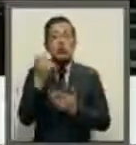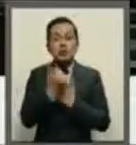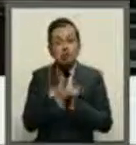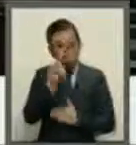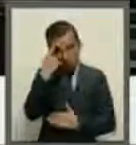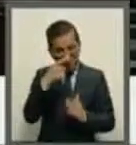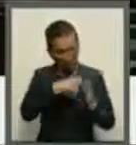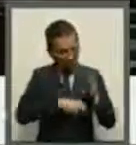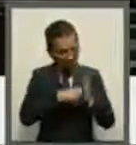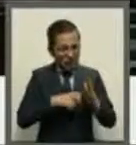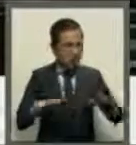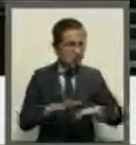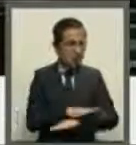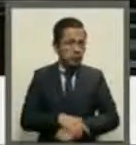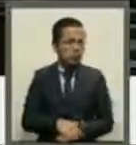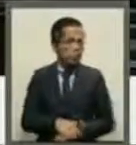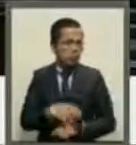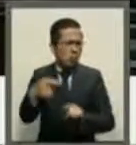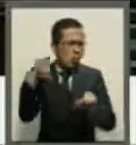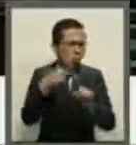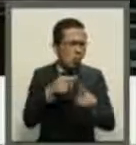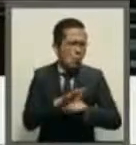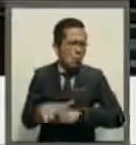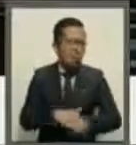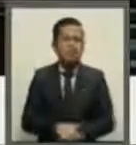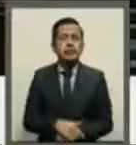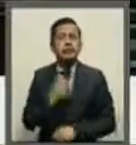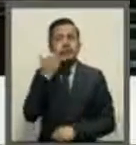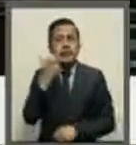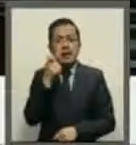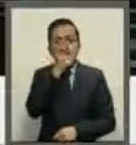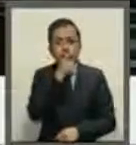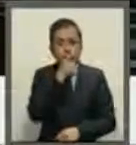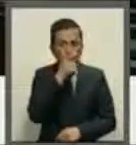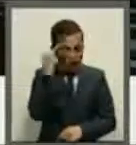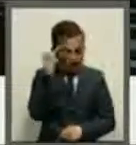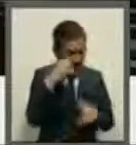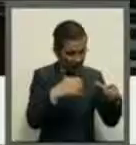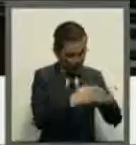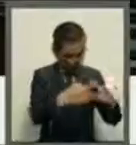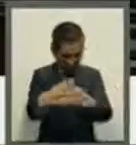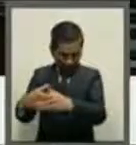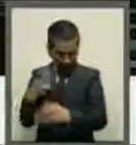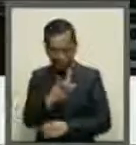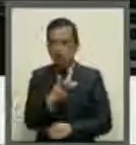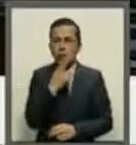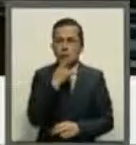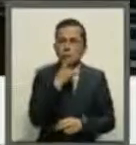cuyo objetivo es el de preservar las lenguas indígenas desde la educación.